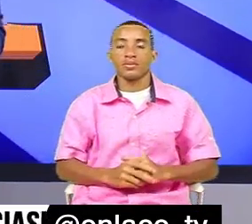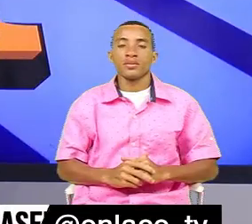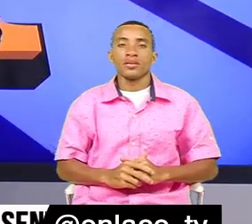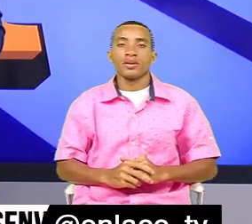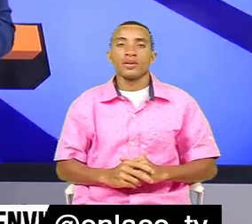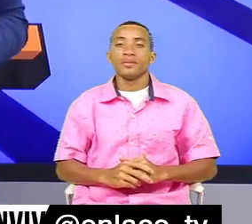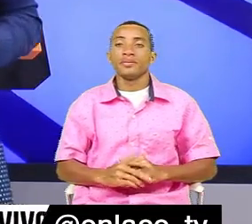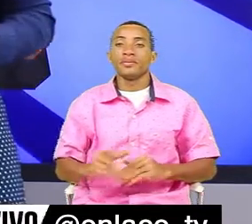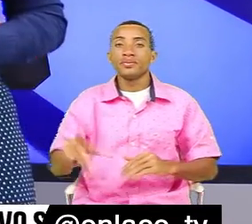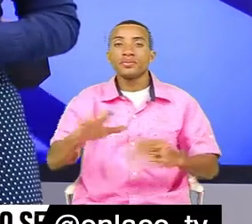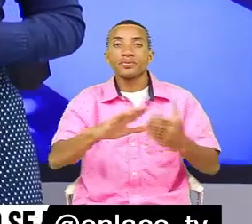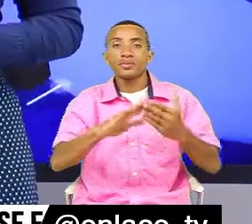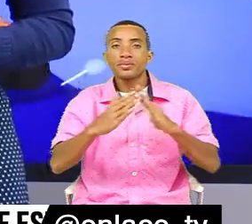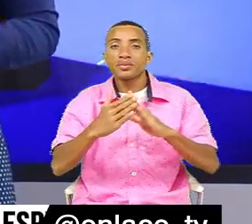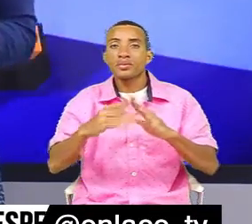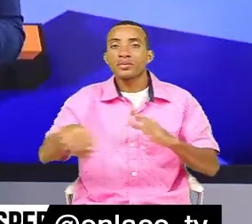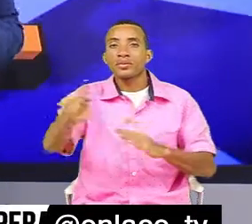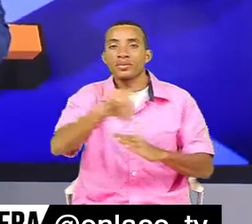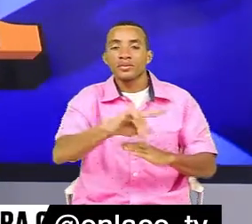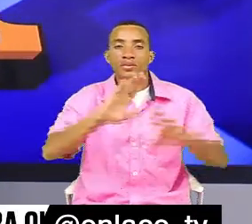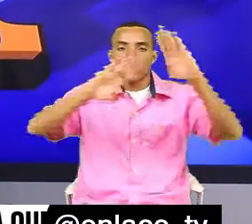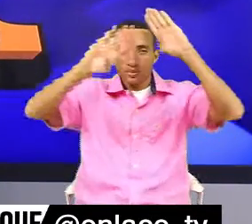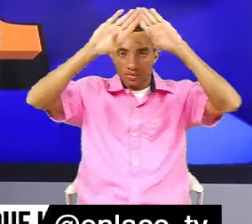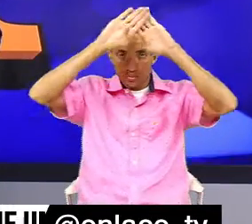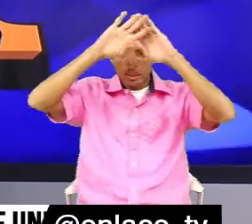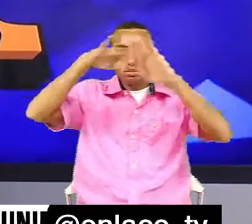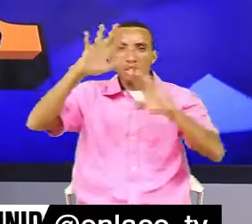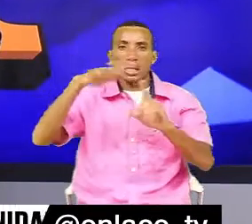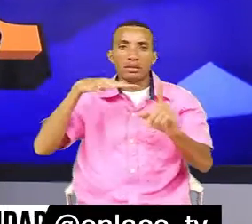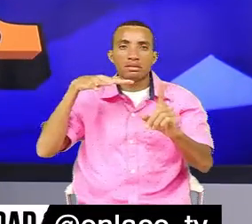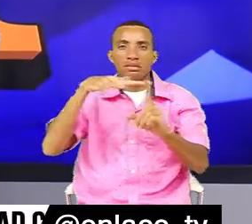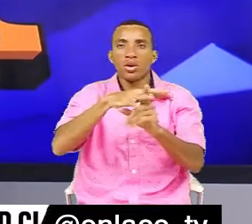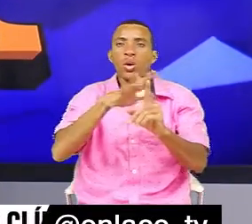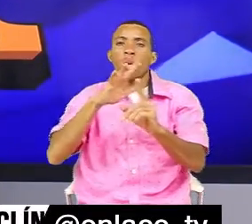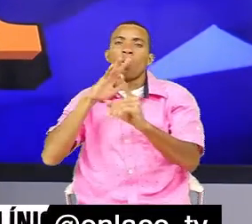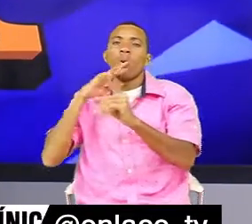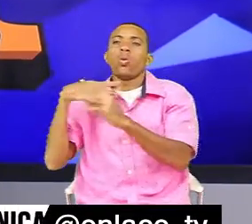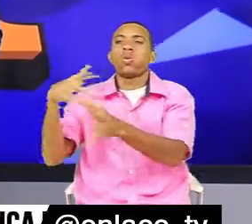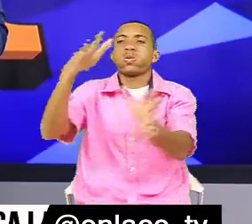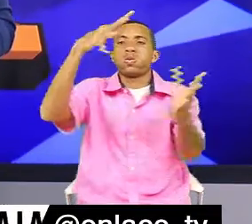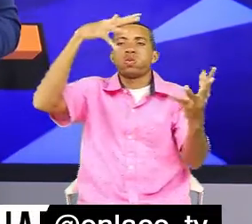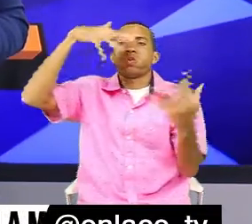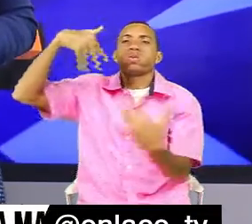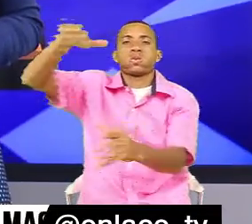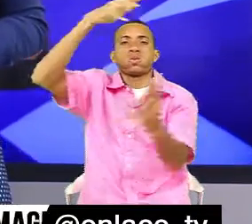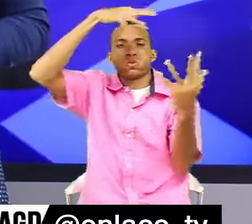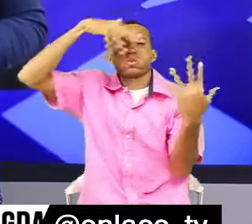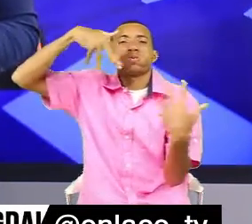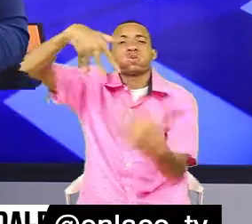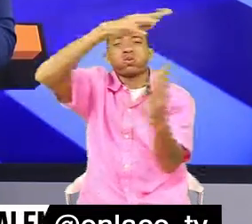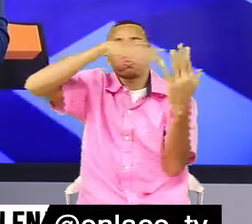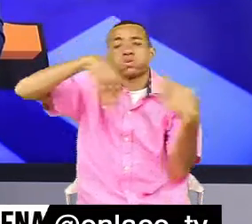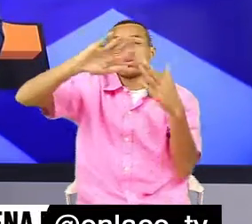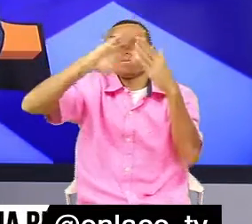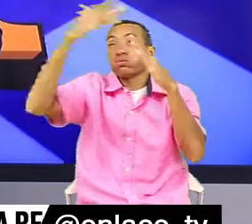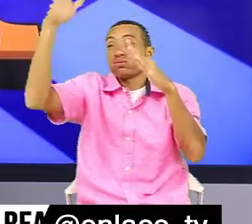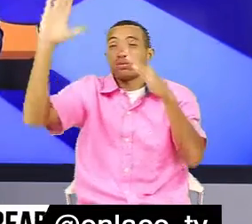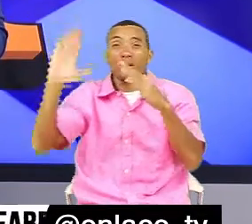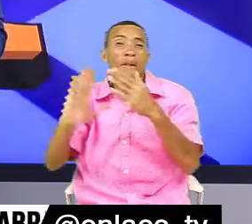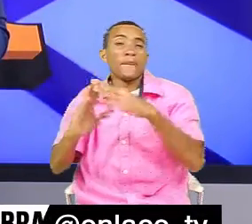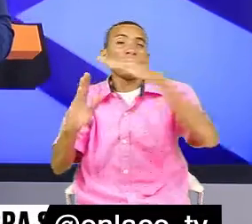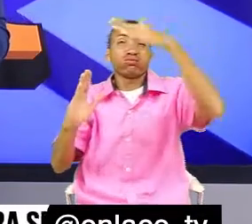Comunidad del Corregimiento, el centro, fue la más afectada con el vendaval que se registró ayer miércoles en horas de la tarde. Casas